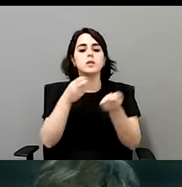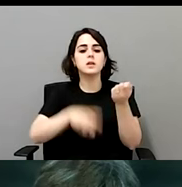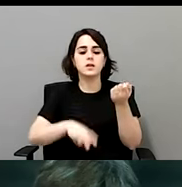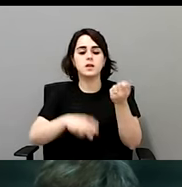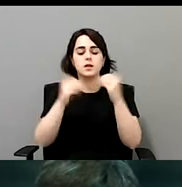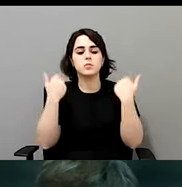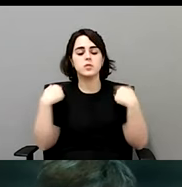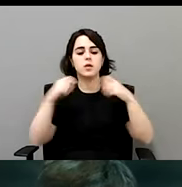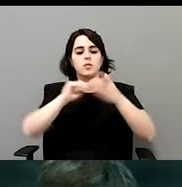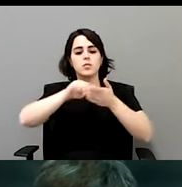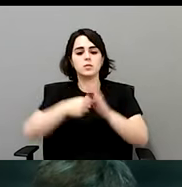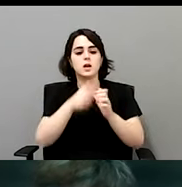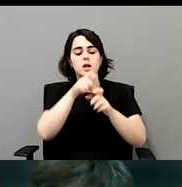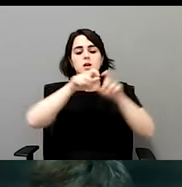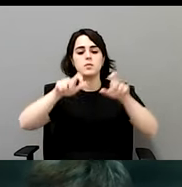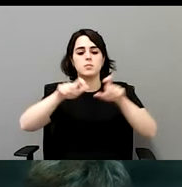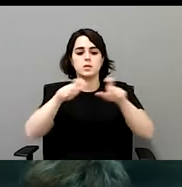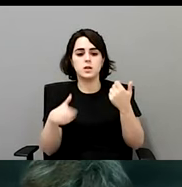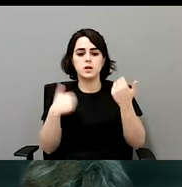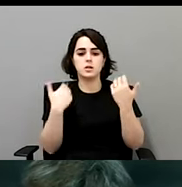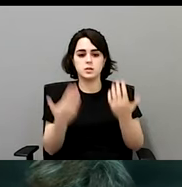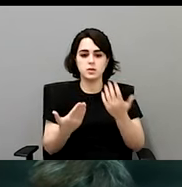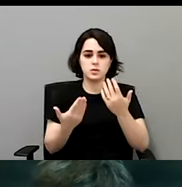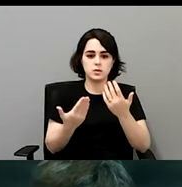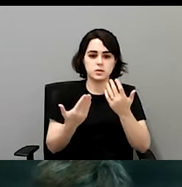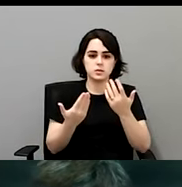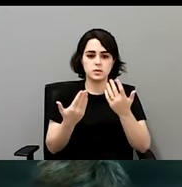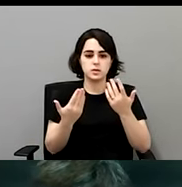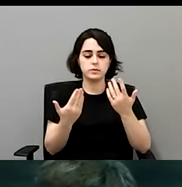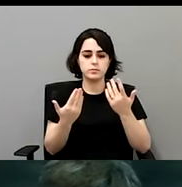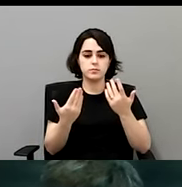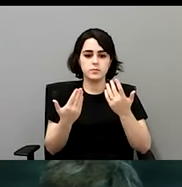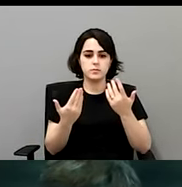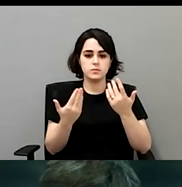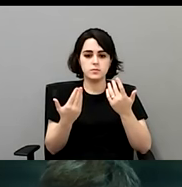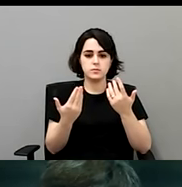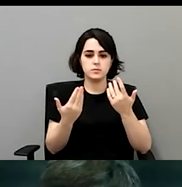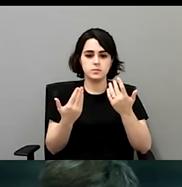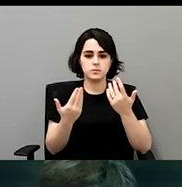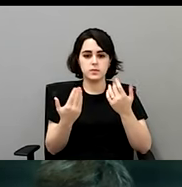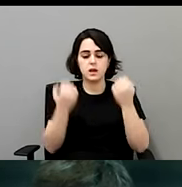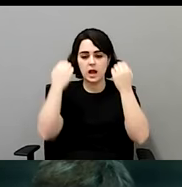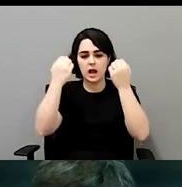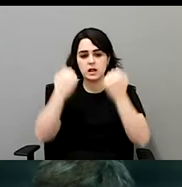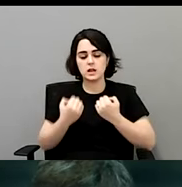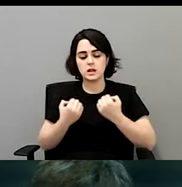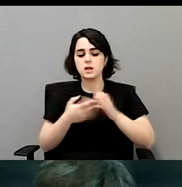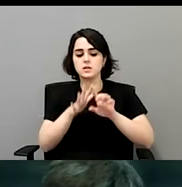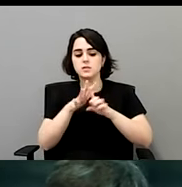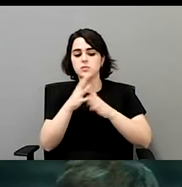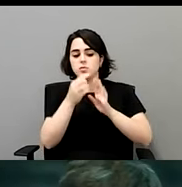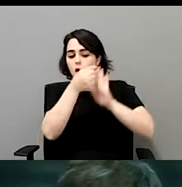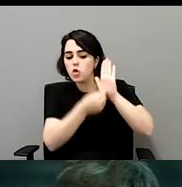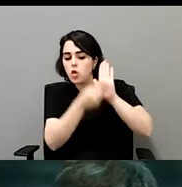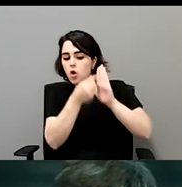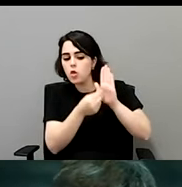Por lo tanto, es la empresa o entidad la que impone sus condiciones, la que